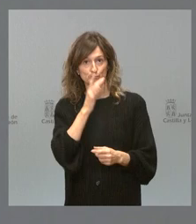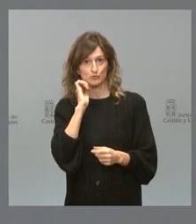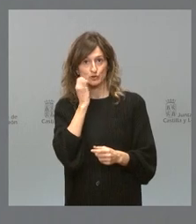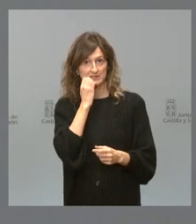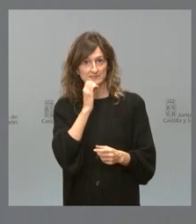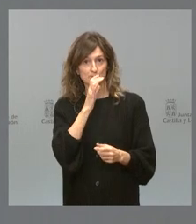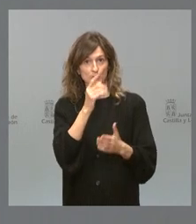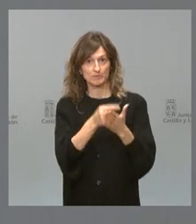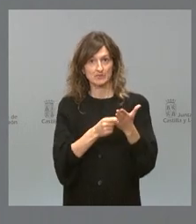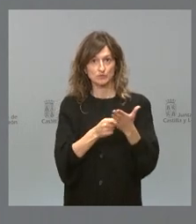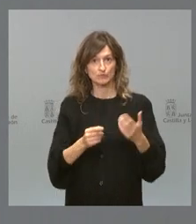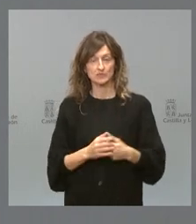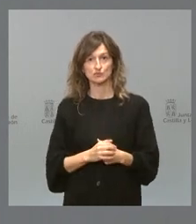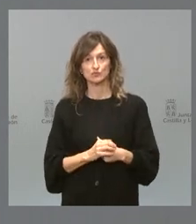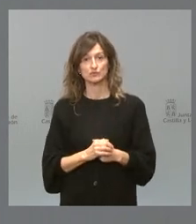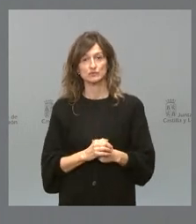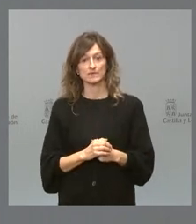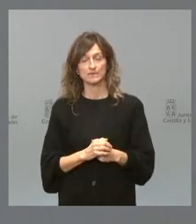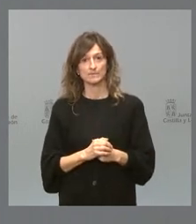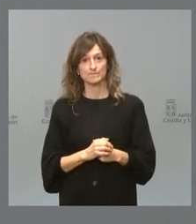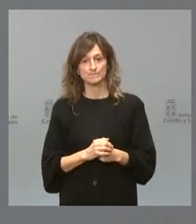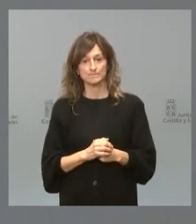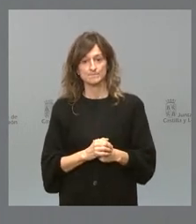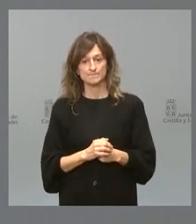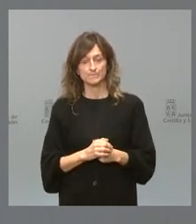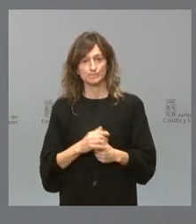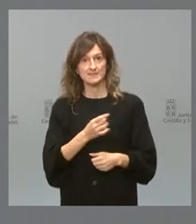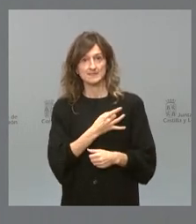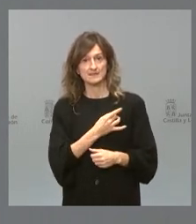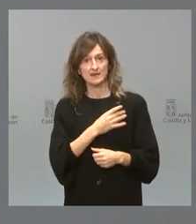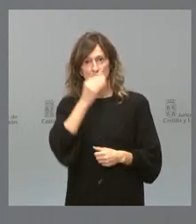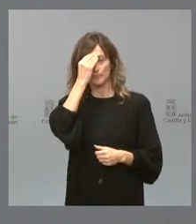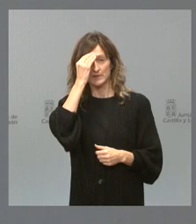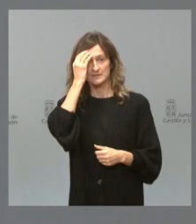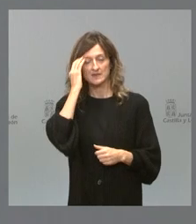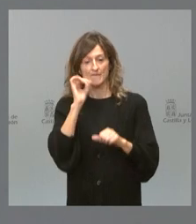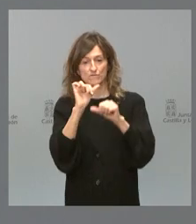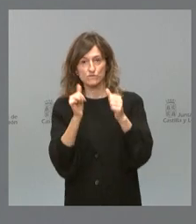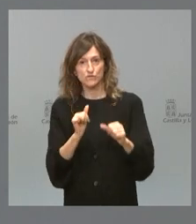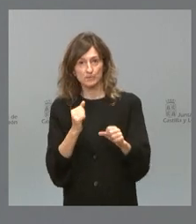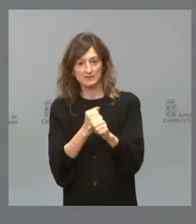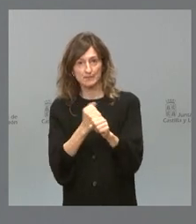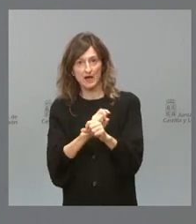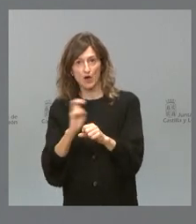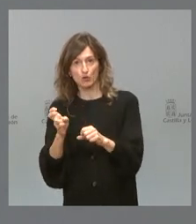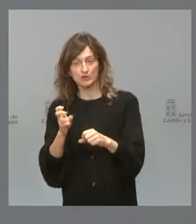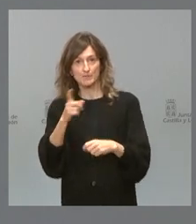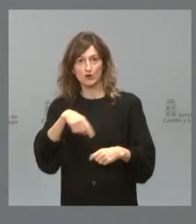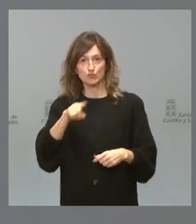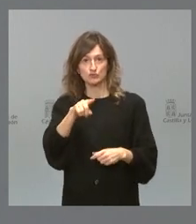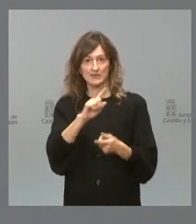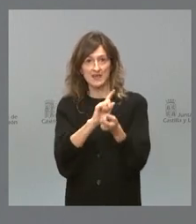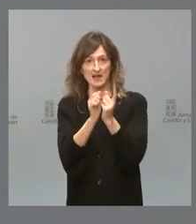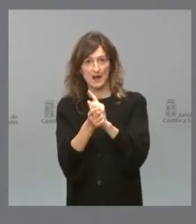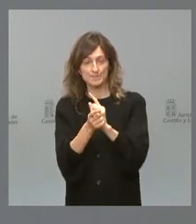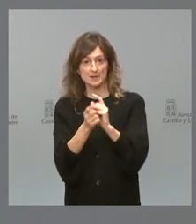estos presupuestos que posiblemente ellos crean que hay una forma distinta de hacer las cosas sin embargo son ustedes los que han